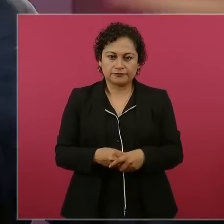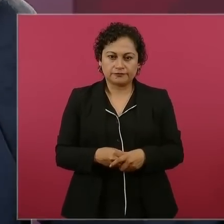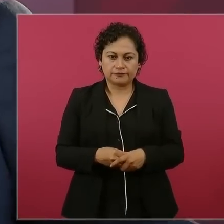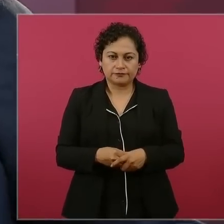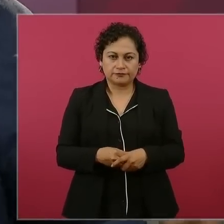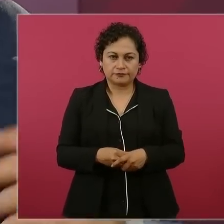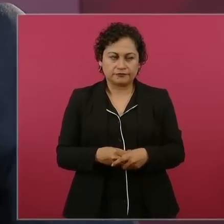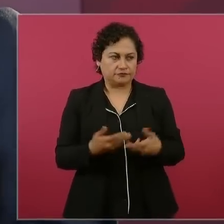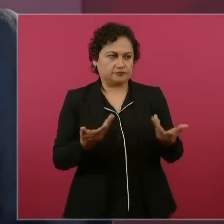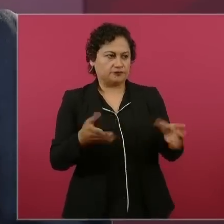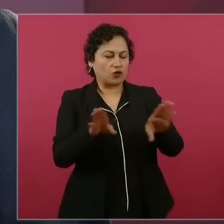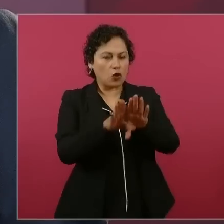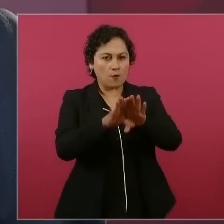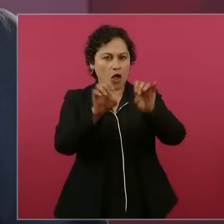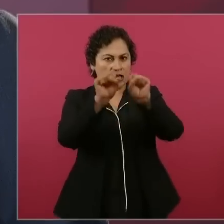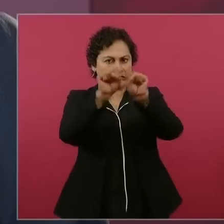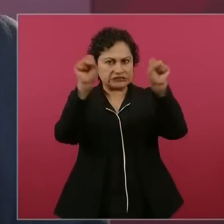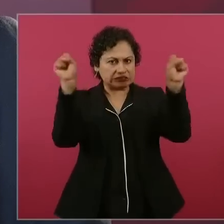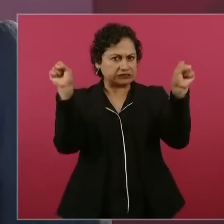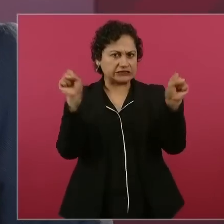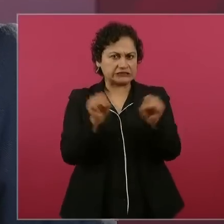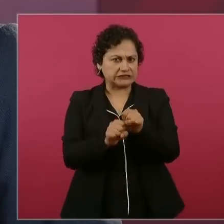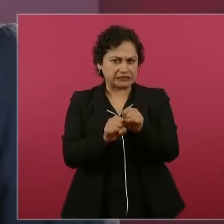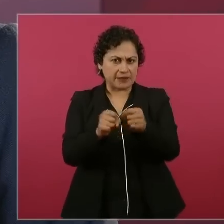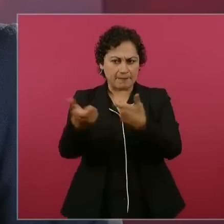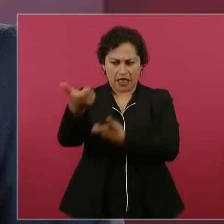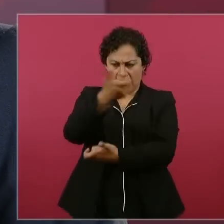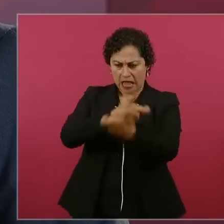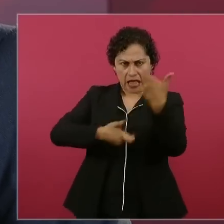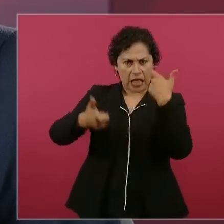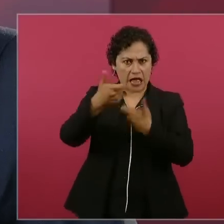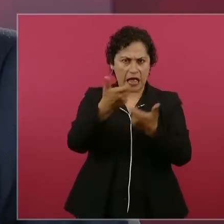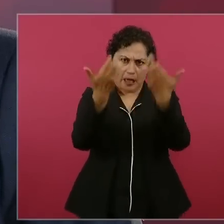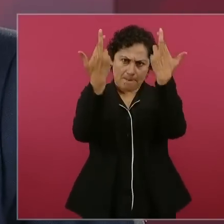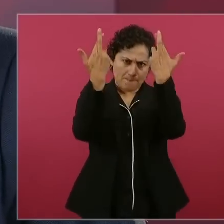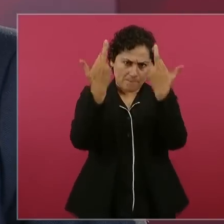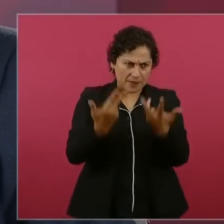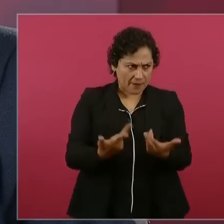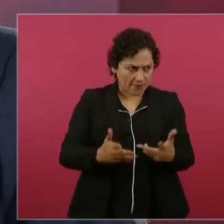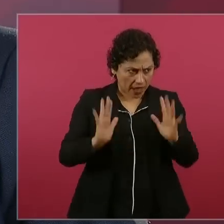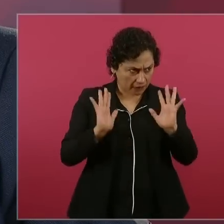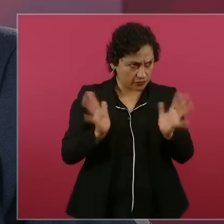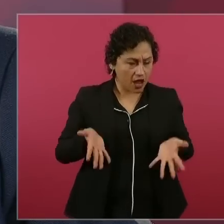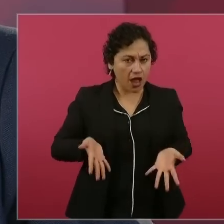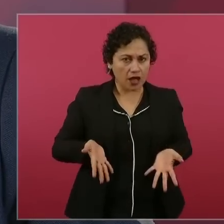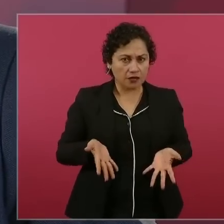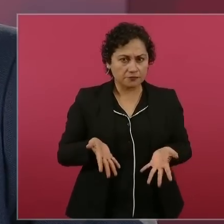Que se destruya el sistema financiero, el sistema bancario.